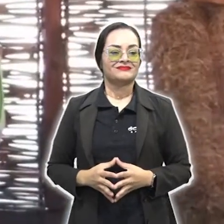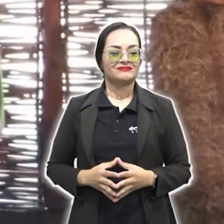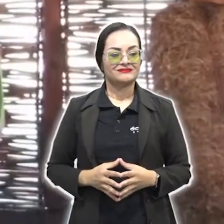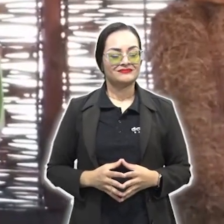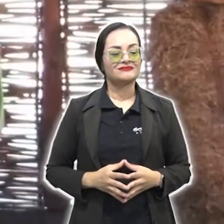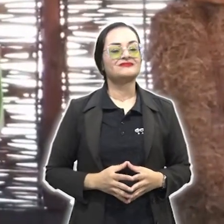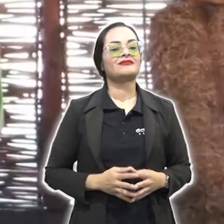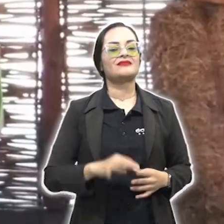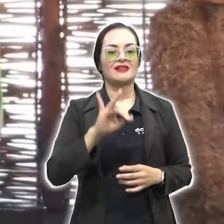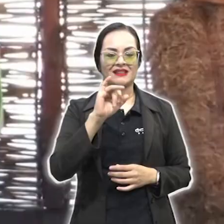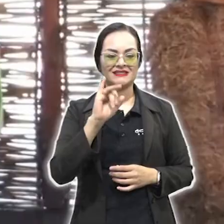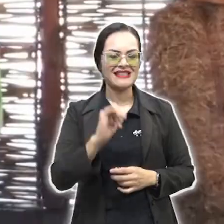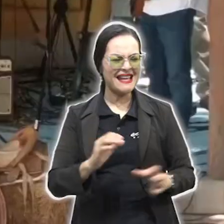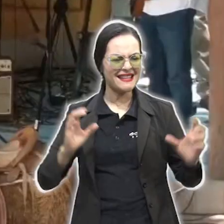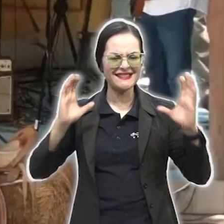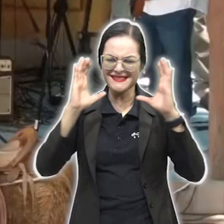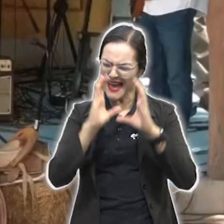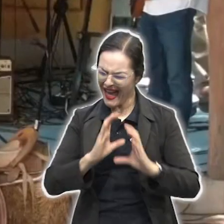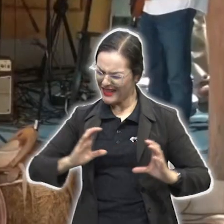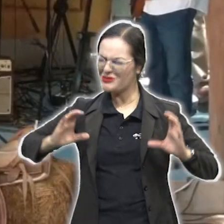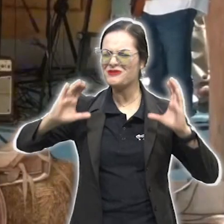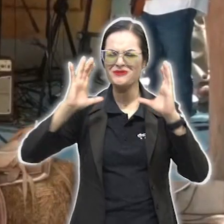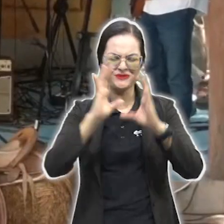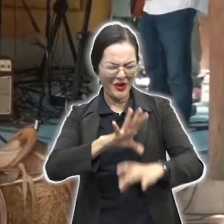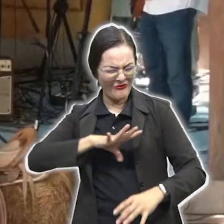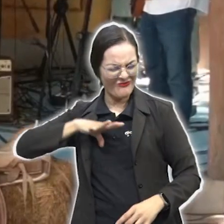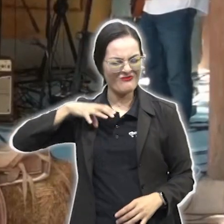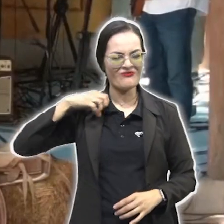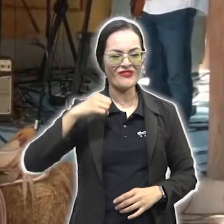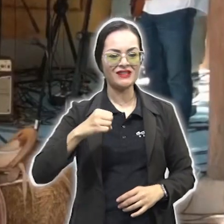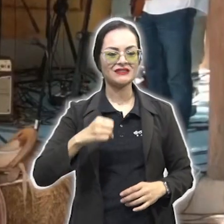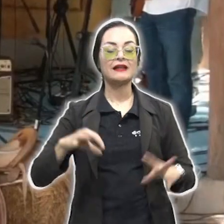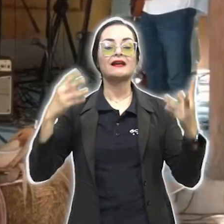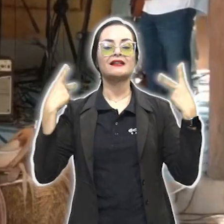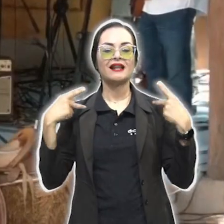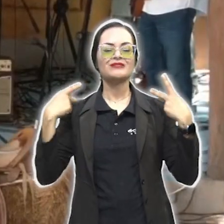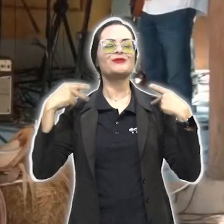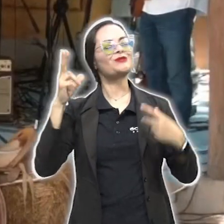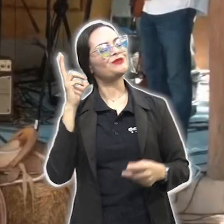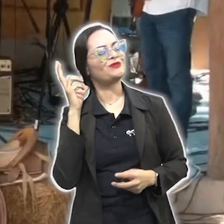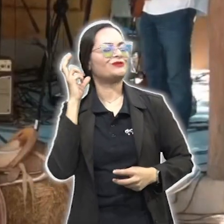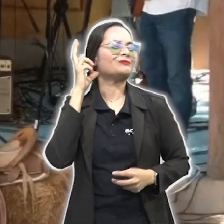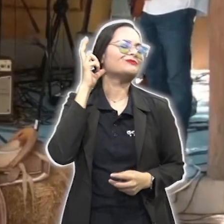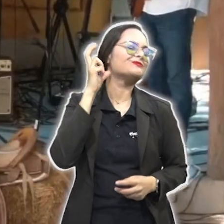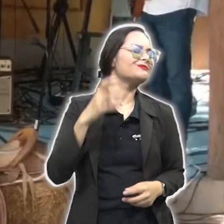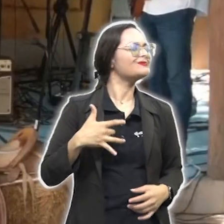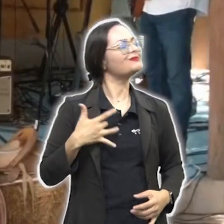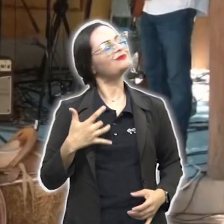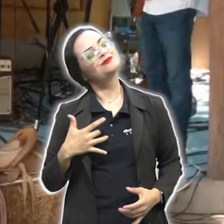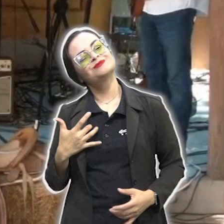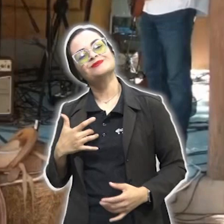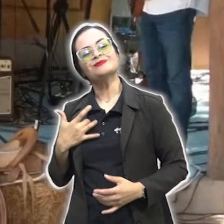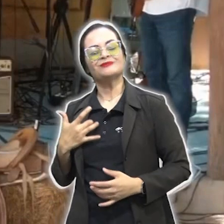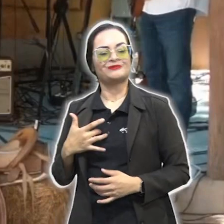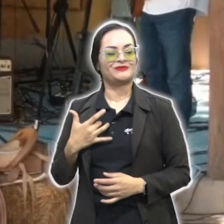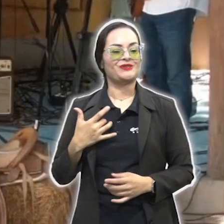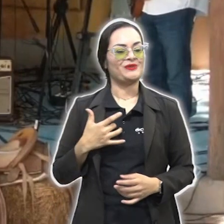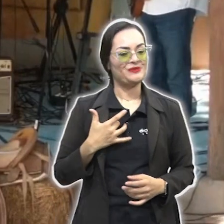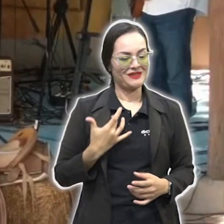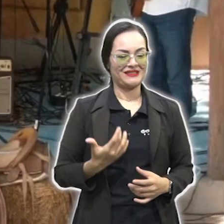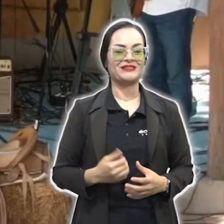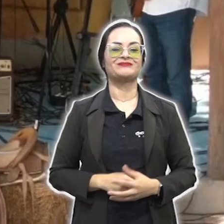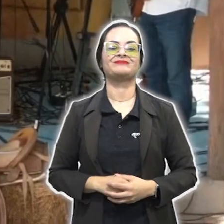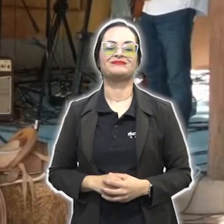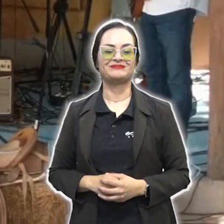Y lo hizo con toda su energía y entusiasmo. El público disfrutó de ese gran momento junto al